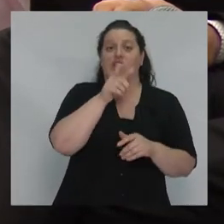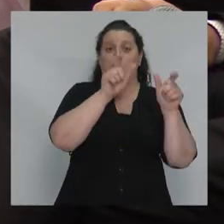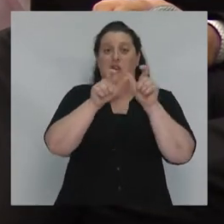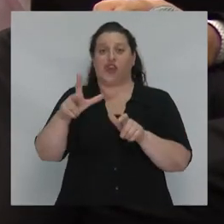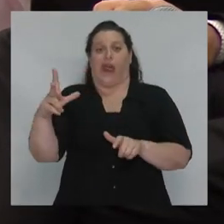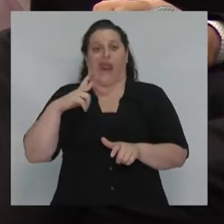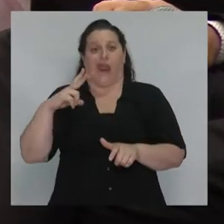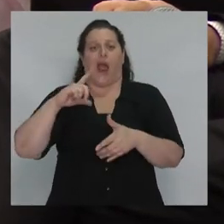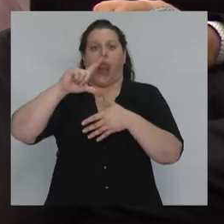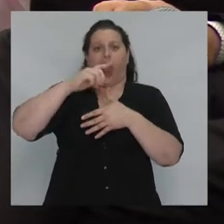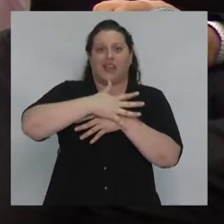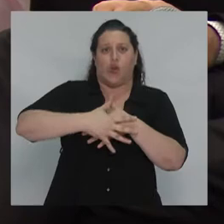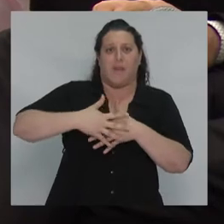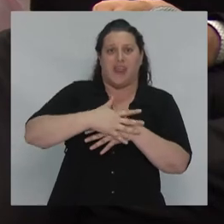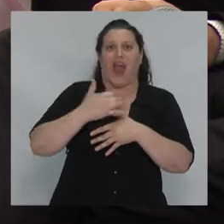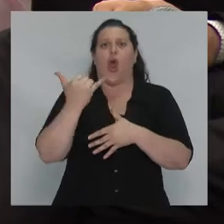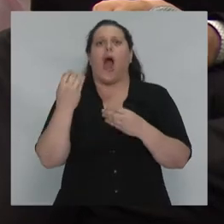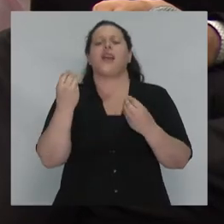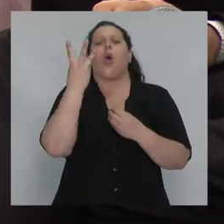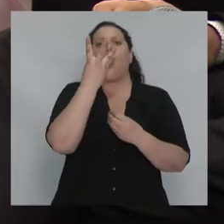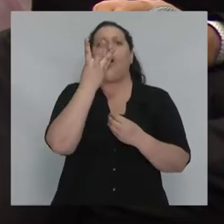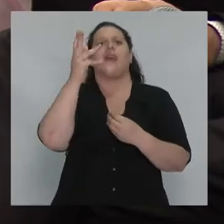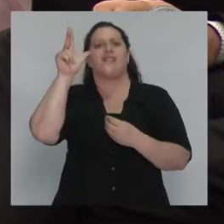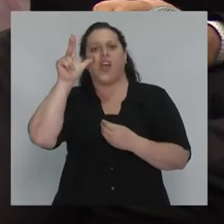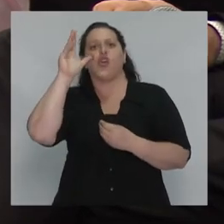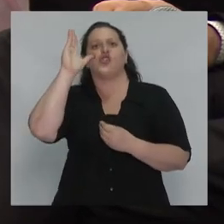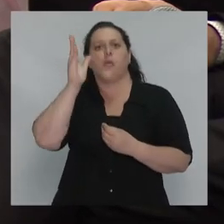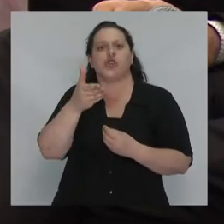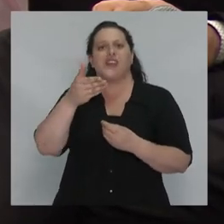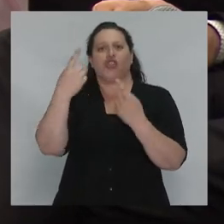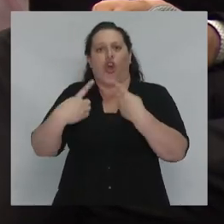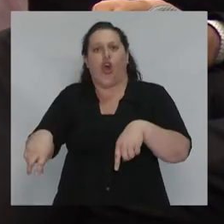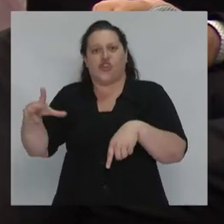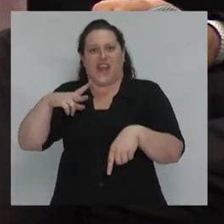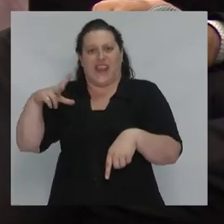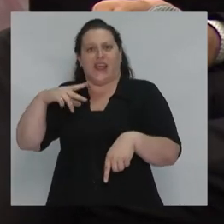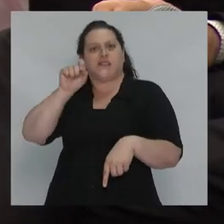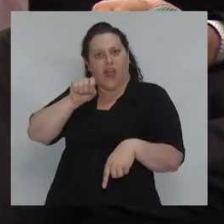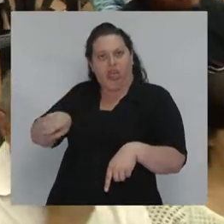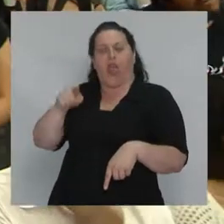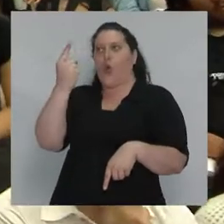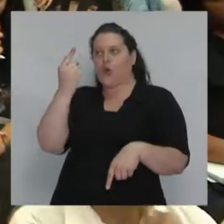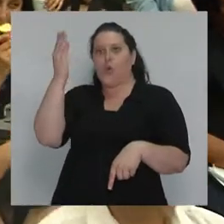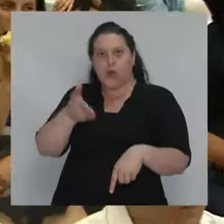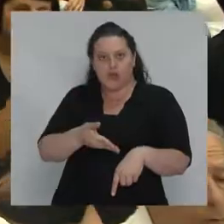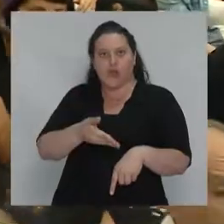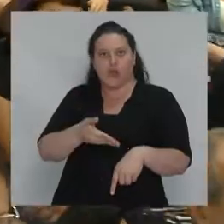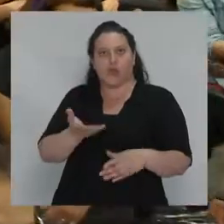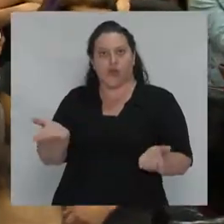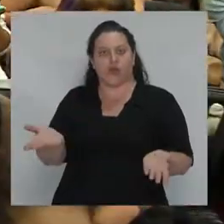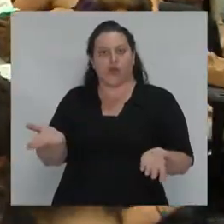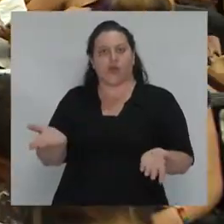ricos latinoamericanos tienen el 48% de la riqueza. Y el 1% de esos mismos